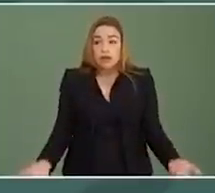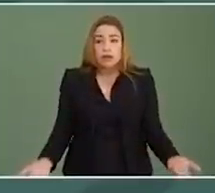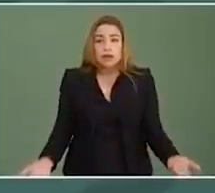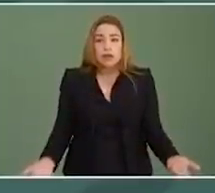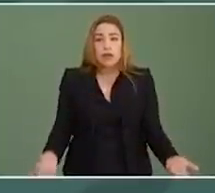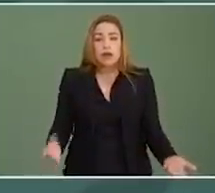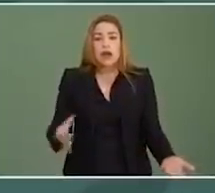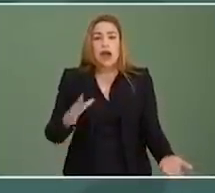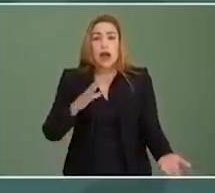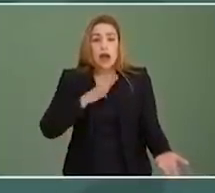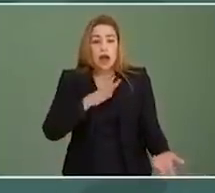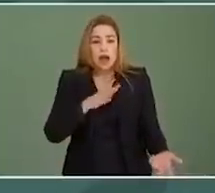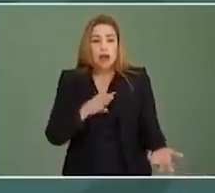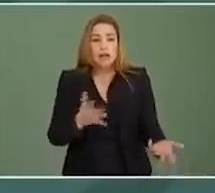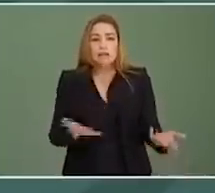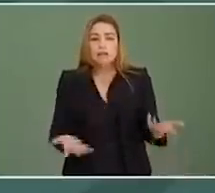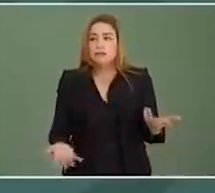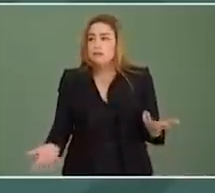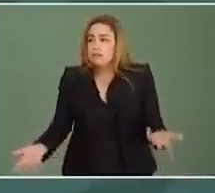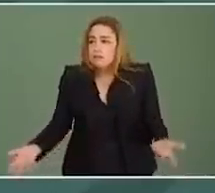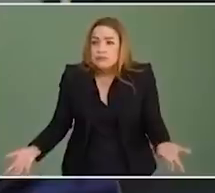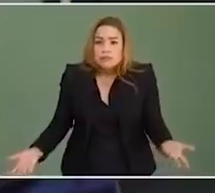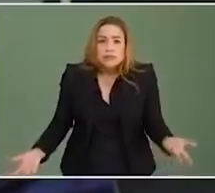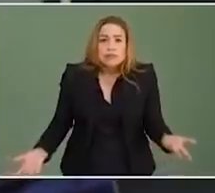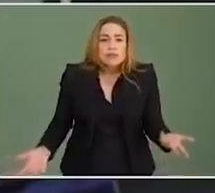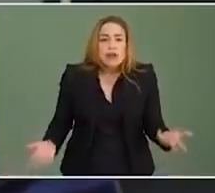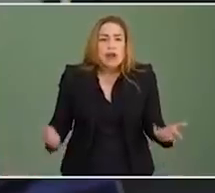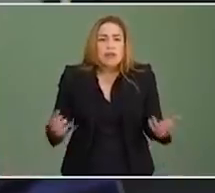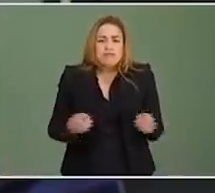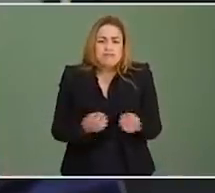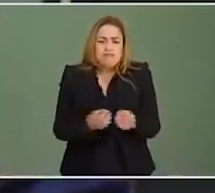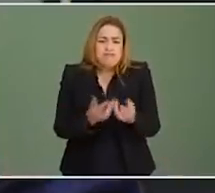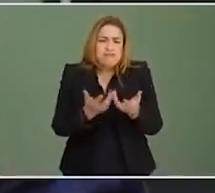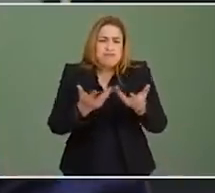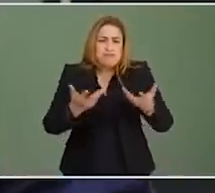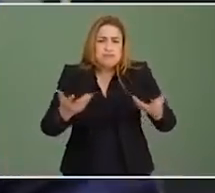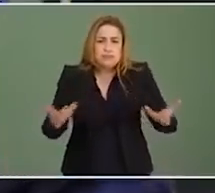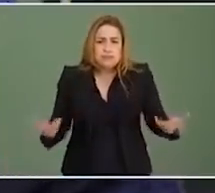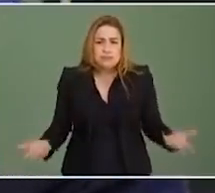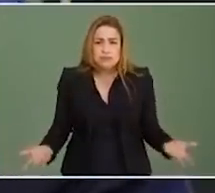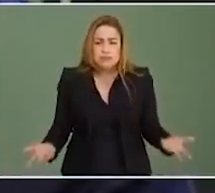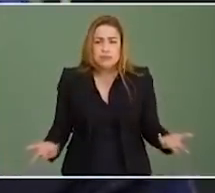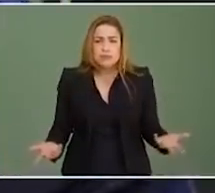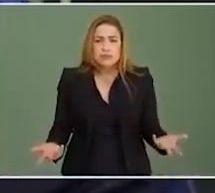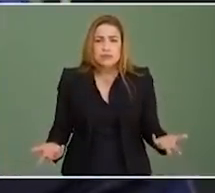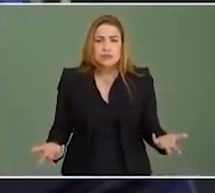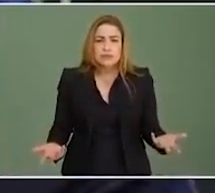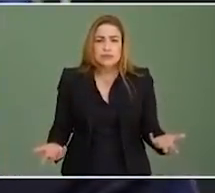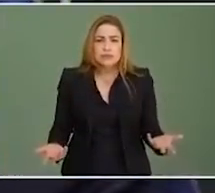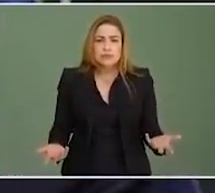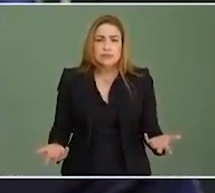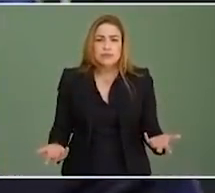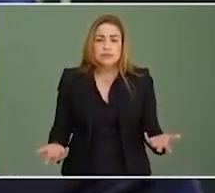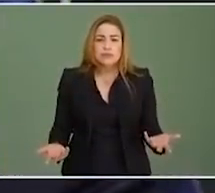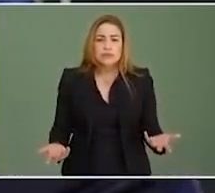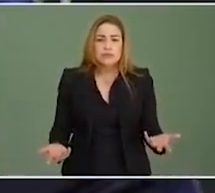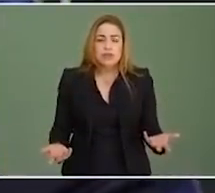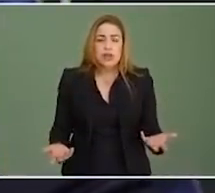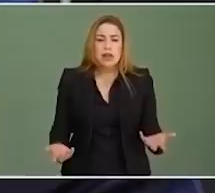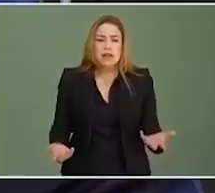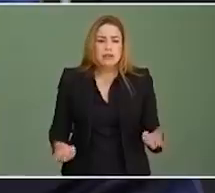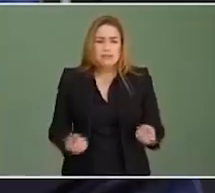hay un desbordamiento en la e incidencia